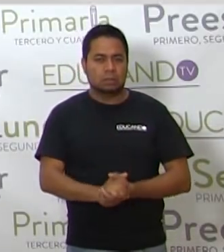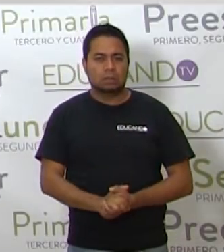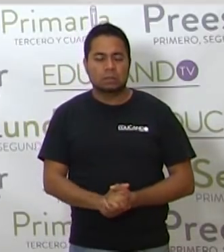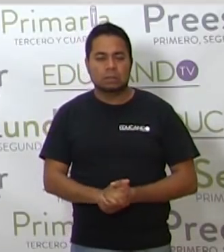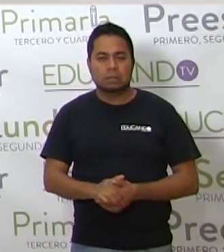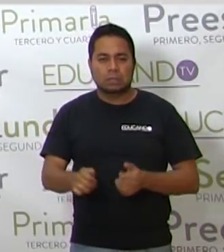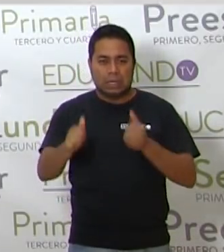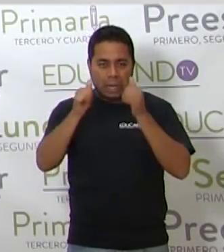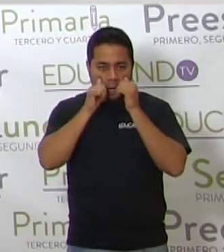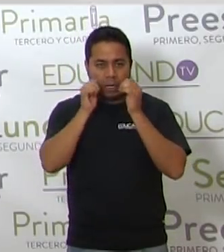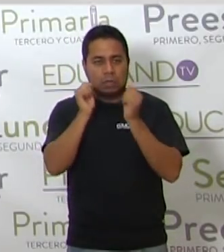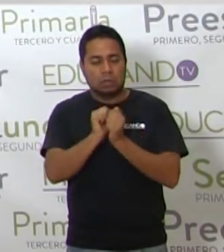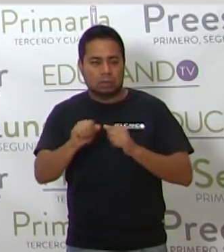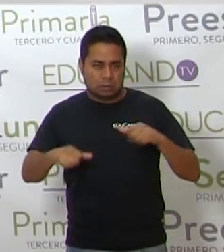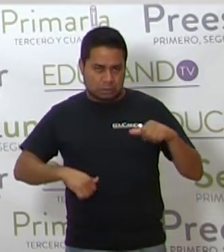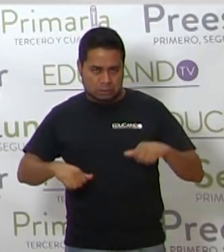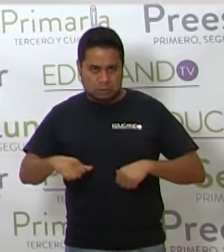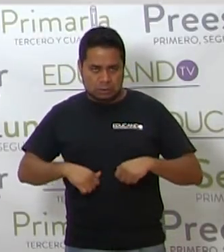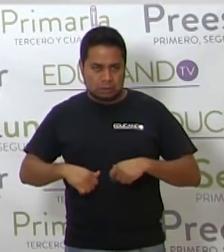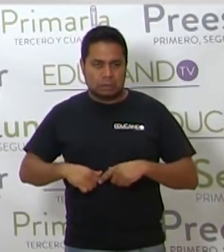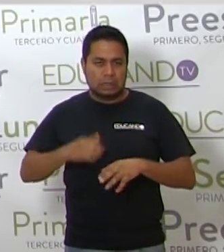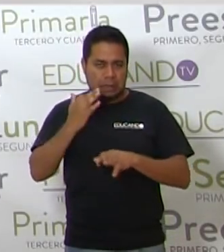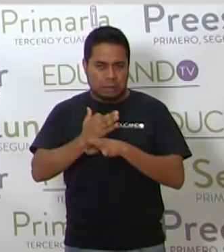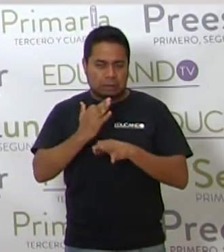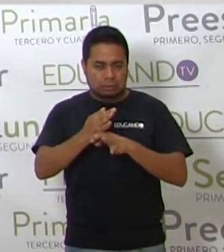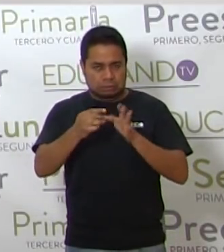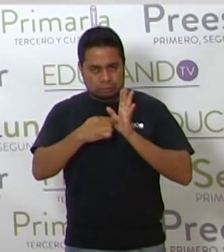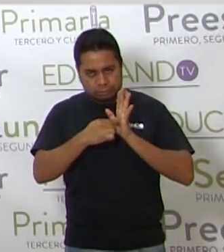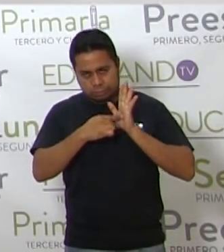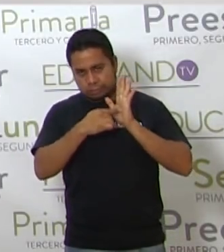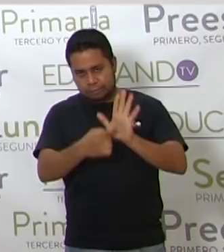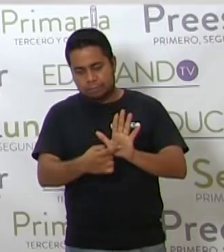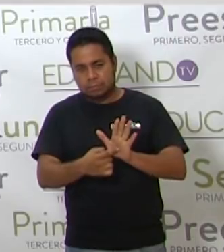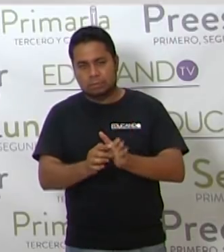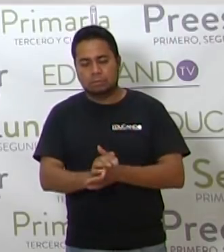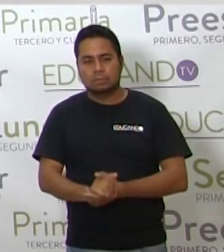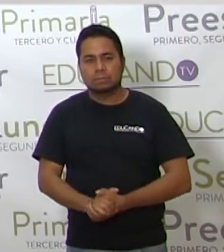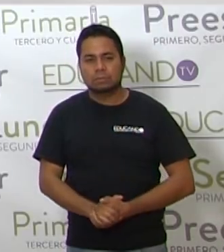Mucha atención con el ejercicio que vamos a hacer a continuación.